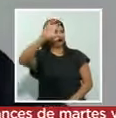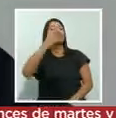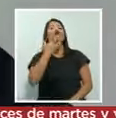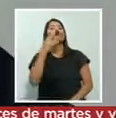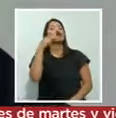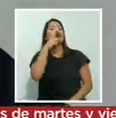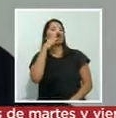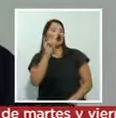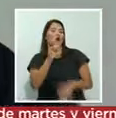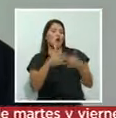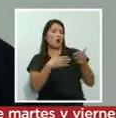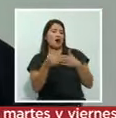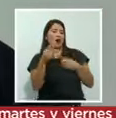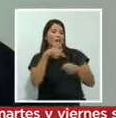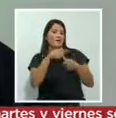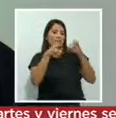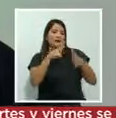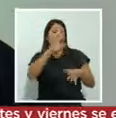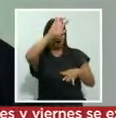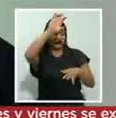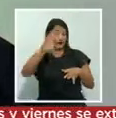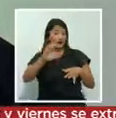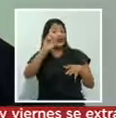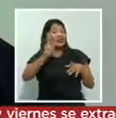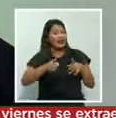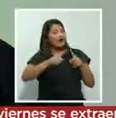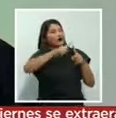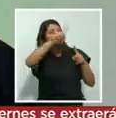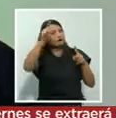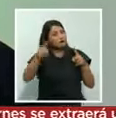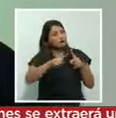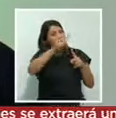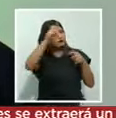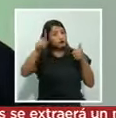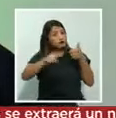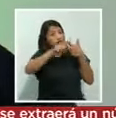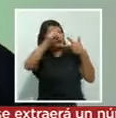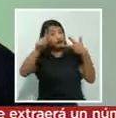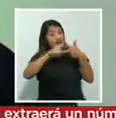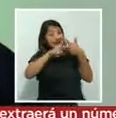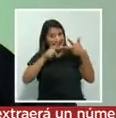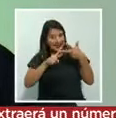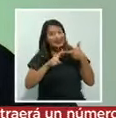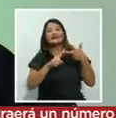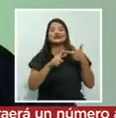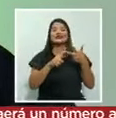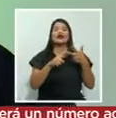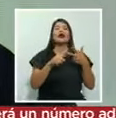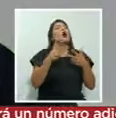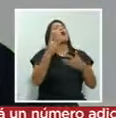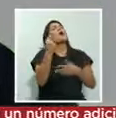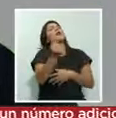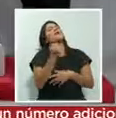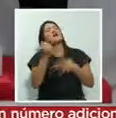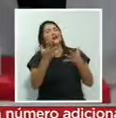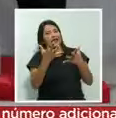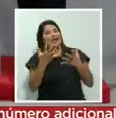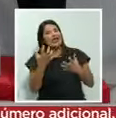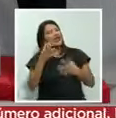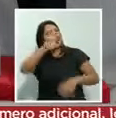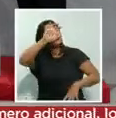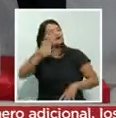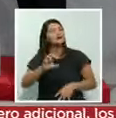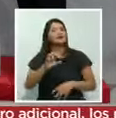nuestros participantes. La rueda tiene que girar tres veces, se tienen que encender las tres luces. ¿Con qué fuerza quiere que le gire la rueda, don Edgar Díaz?